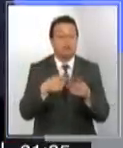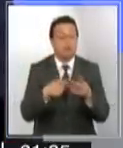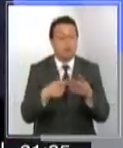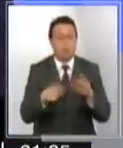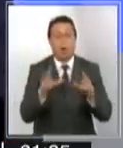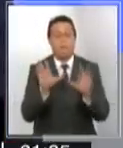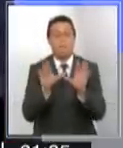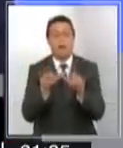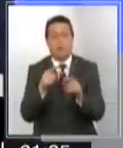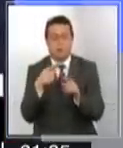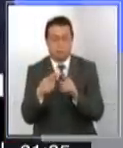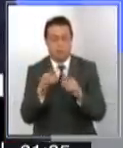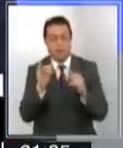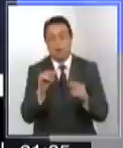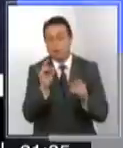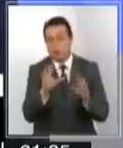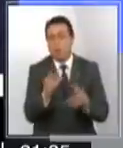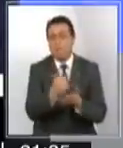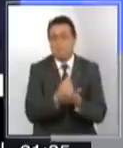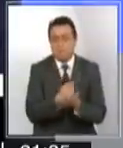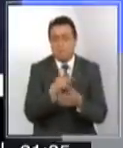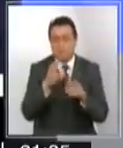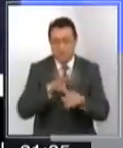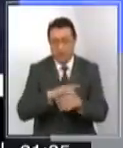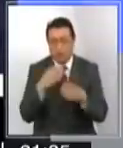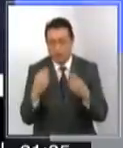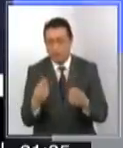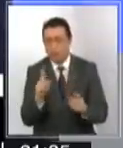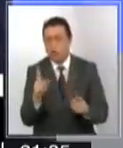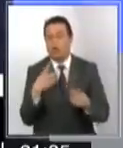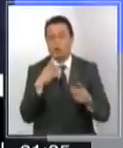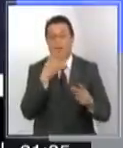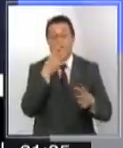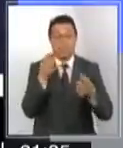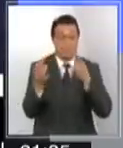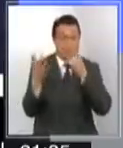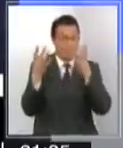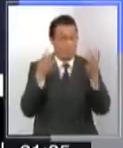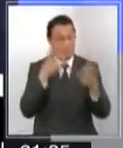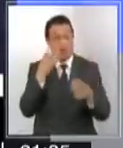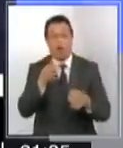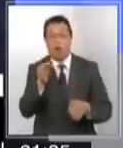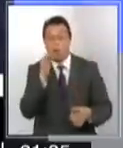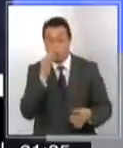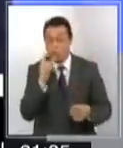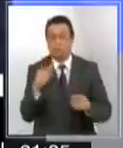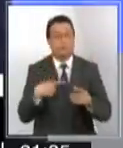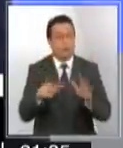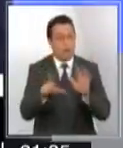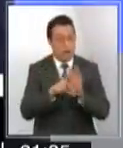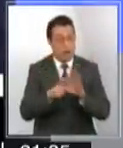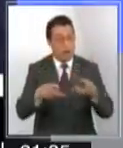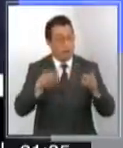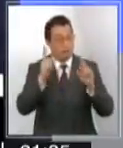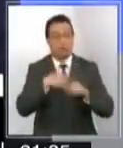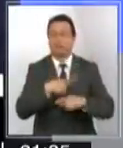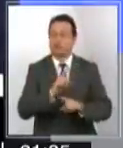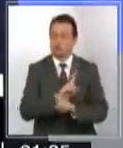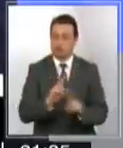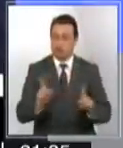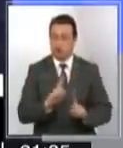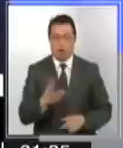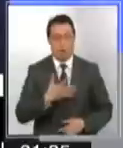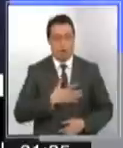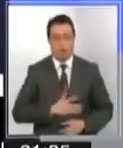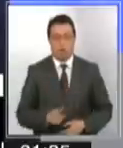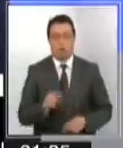cierto?, y cuáles son las propiedades médicas de ellas. En el tema del uso recreacional, yo no soy partidario de legalizarla o despenalizarla, y menos de